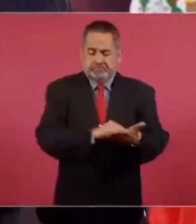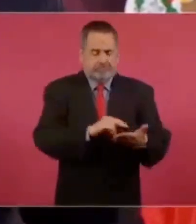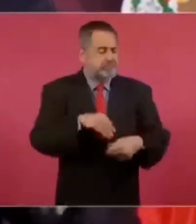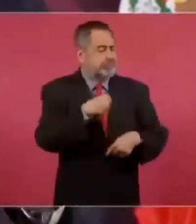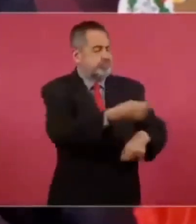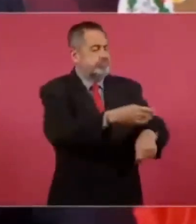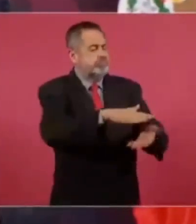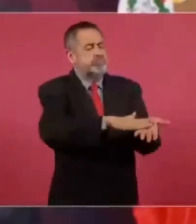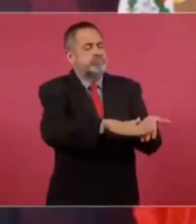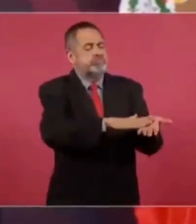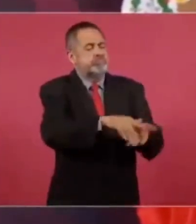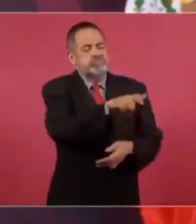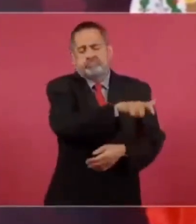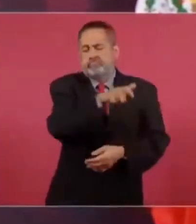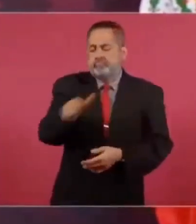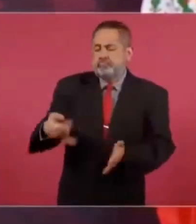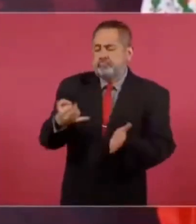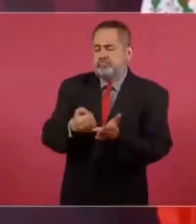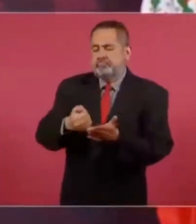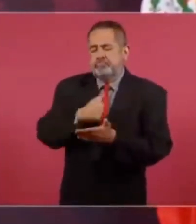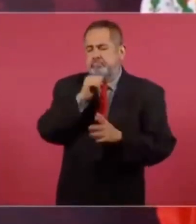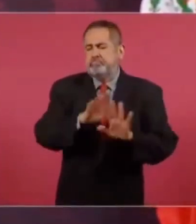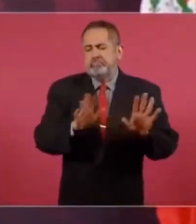para condonar impuestos.